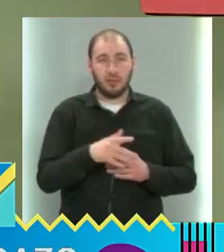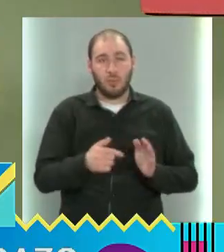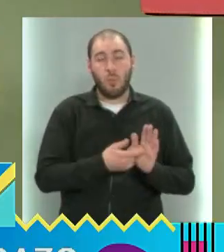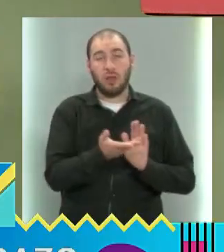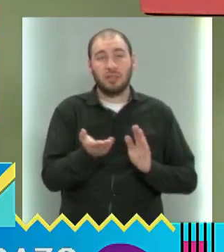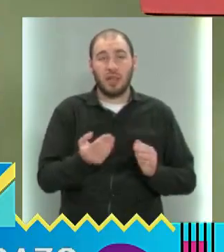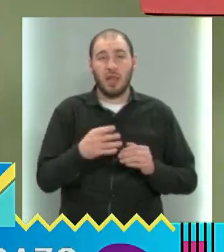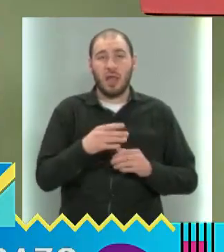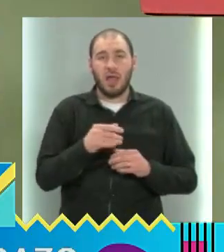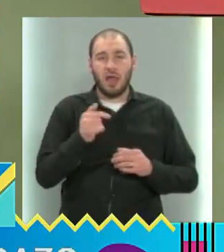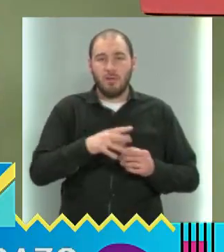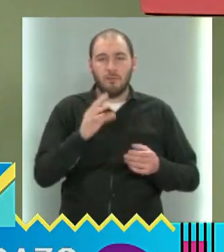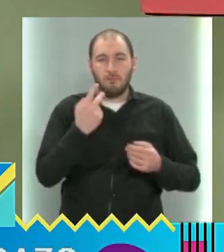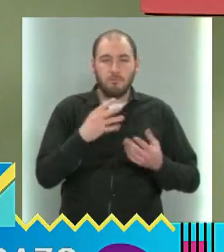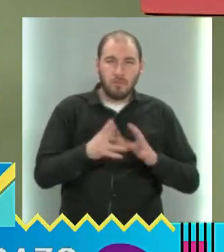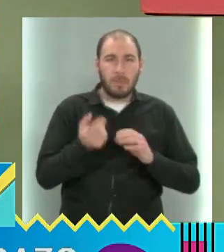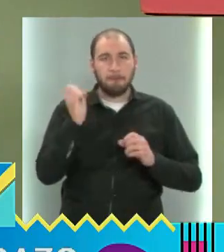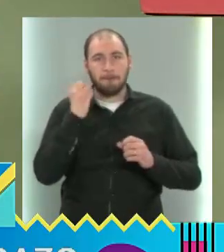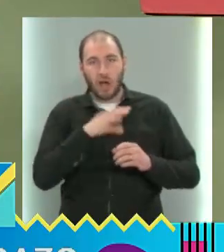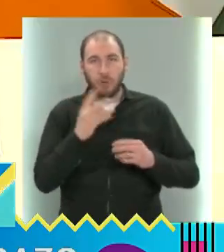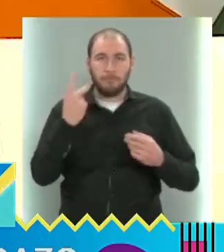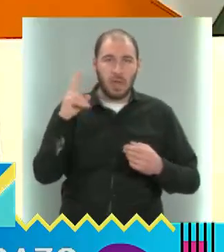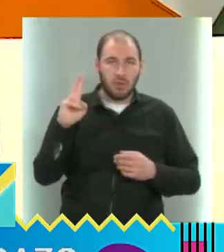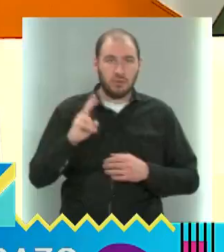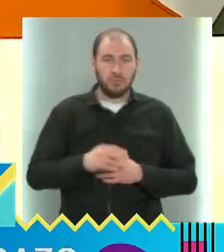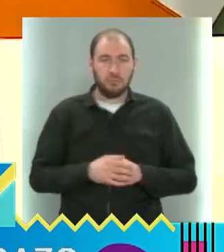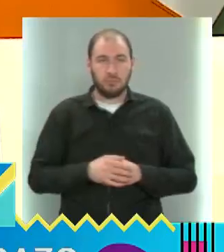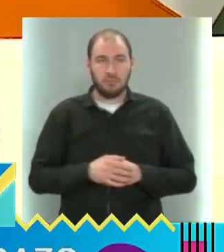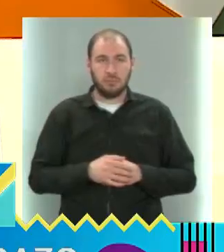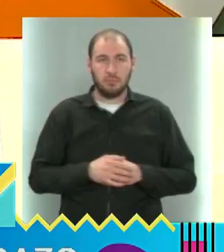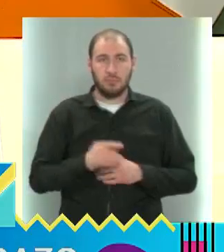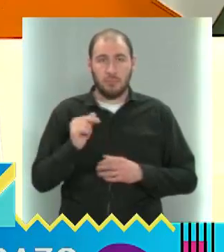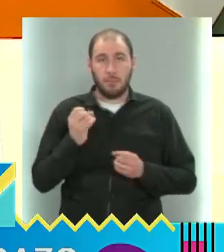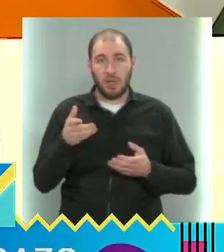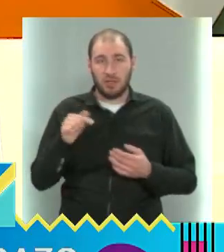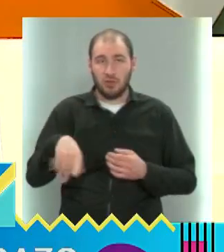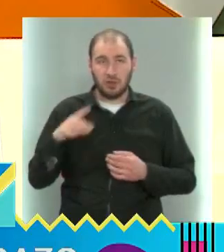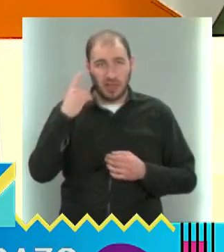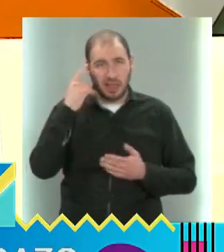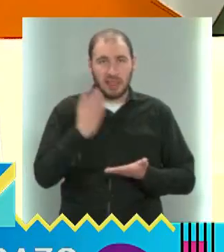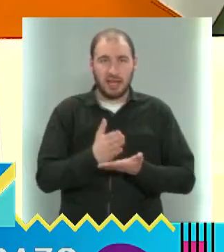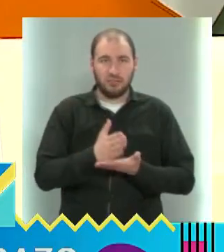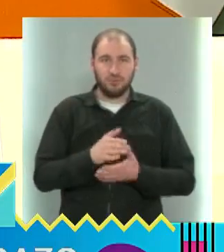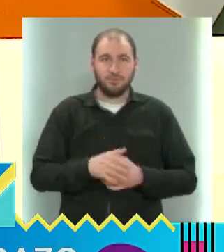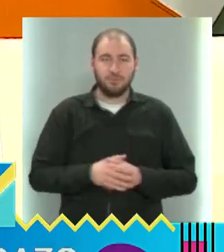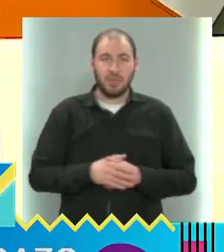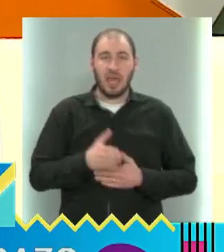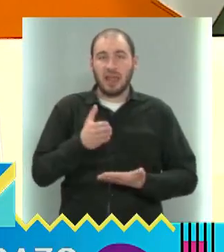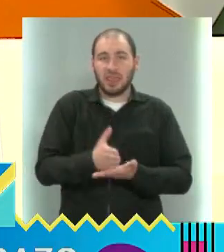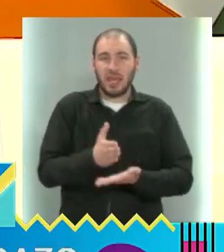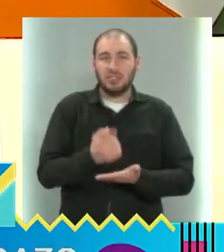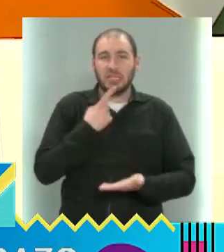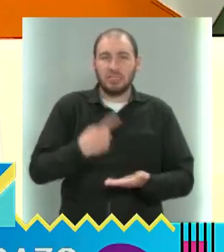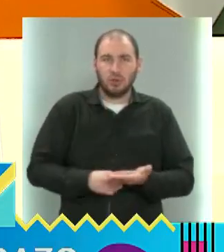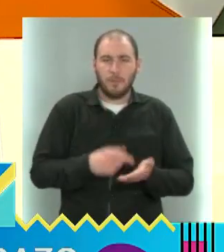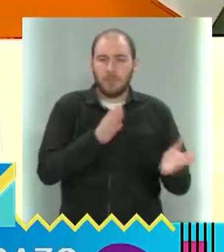a mejores o peores condiciones, ¿sí? Entonces, fundamentalmente por eso consideramos que es un derecho, ¿no? El derecho a decidir